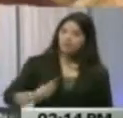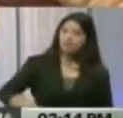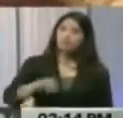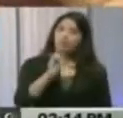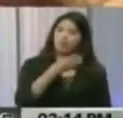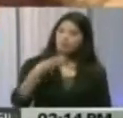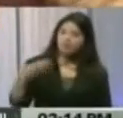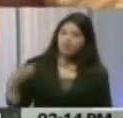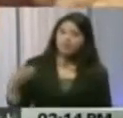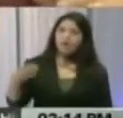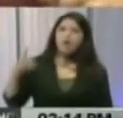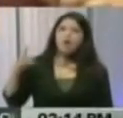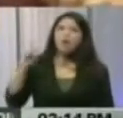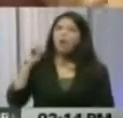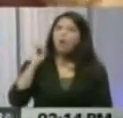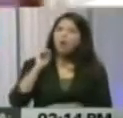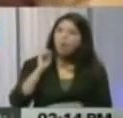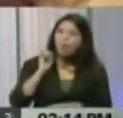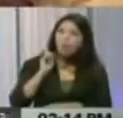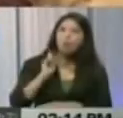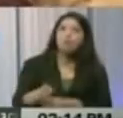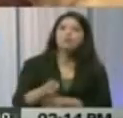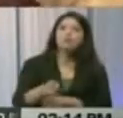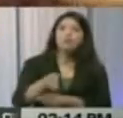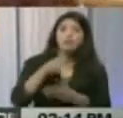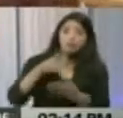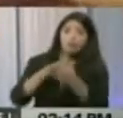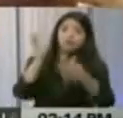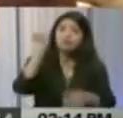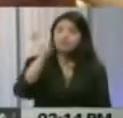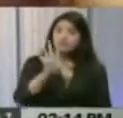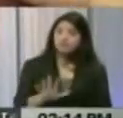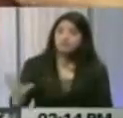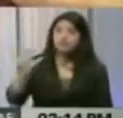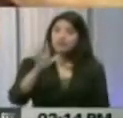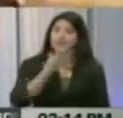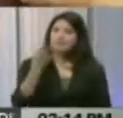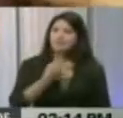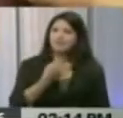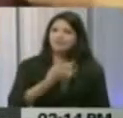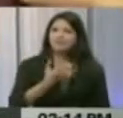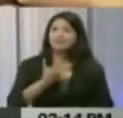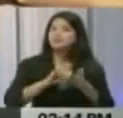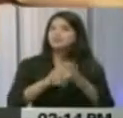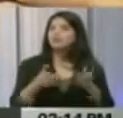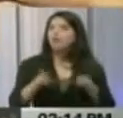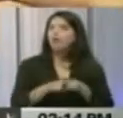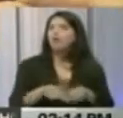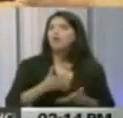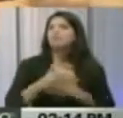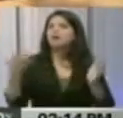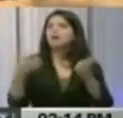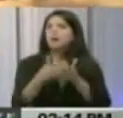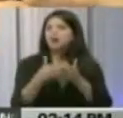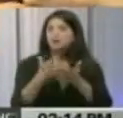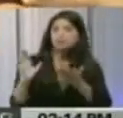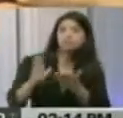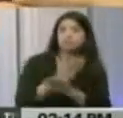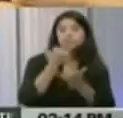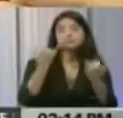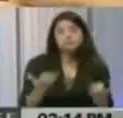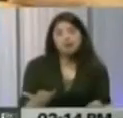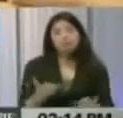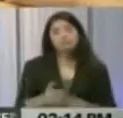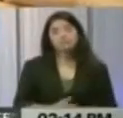que la orden ejecutiva que hace un año esgrimió contra nuestro país, una verdadera declaración de guerra, fuese derogada